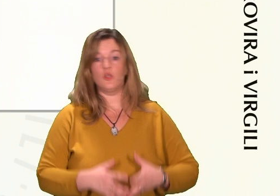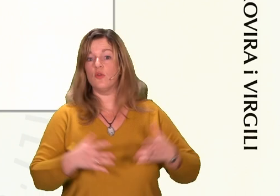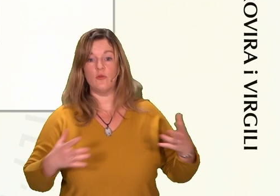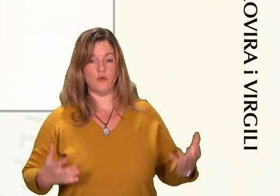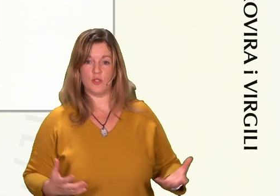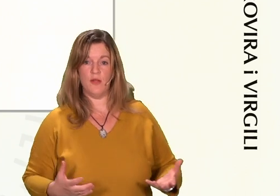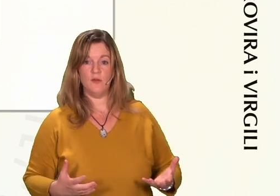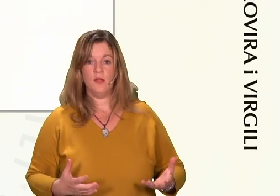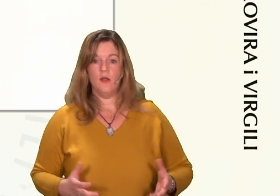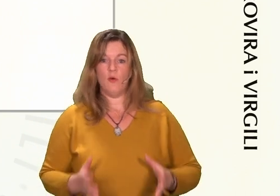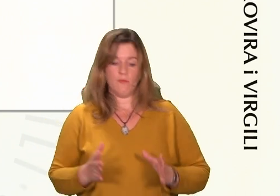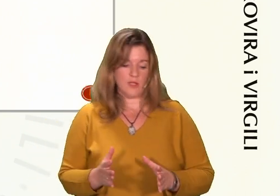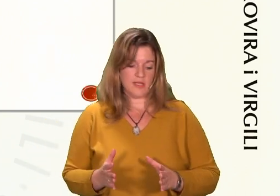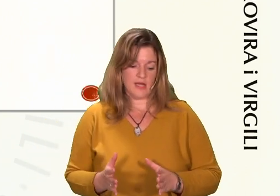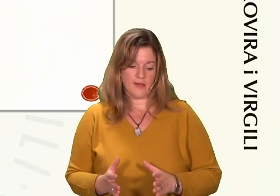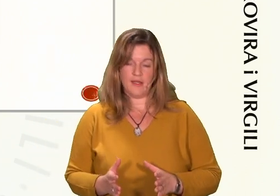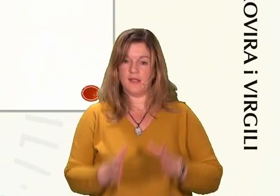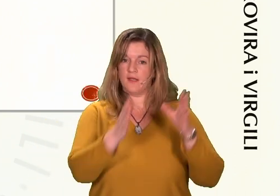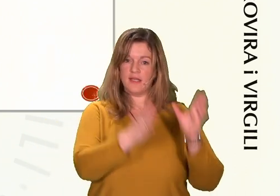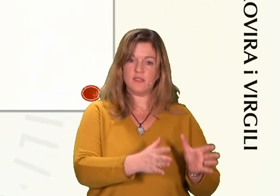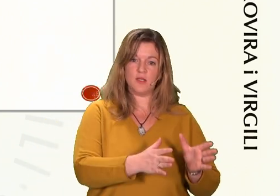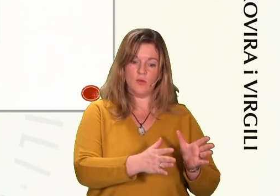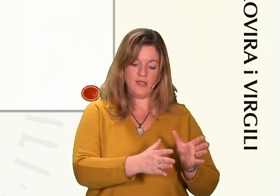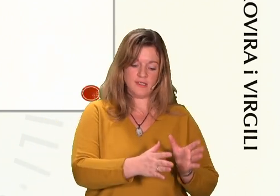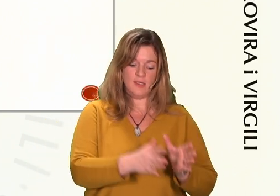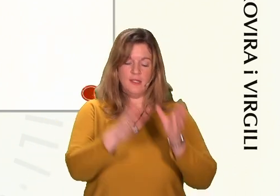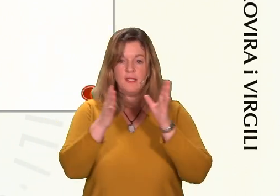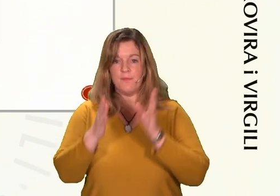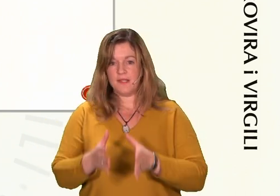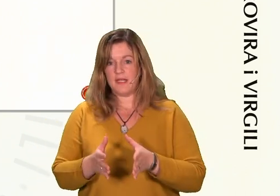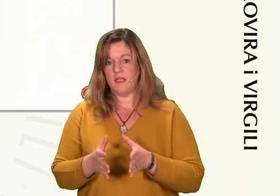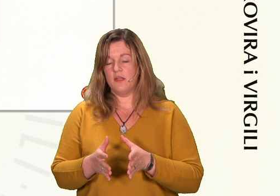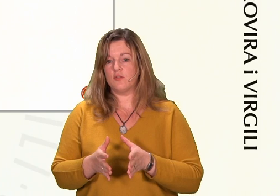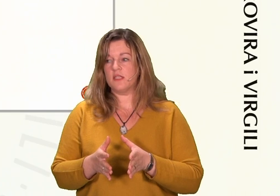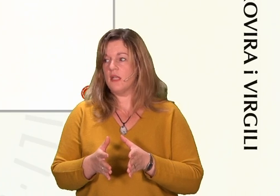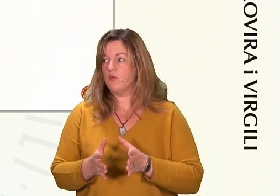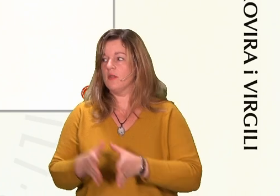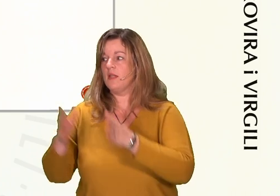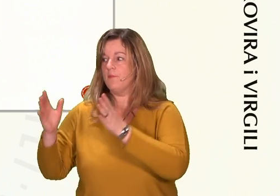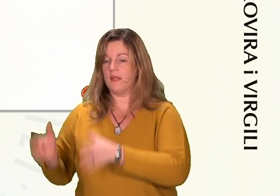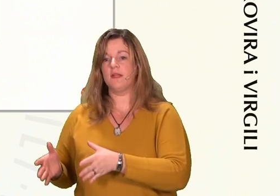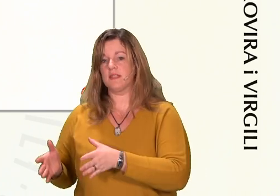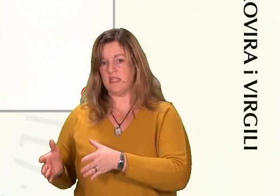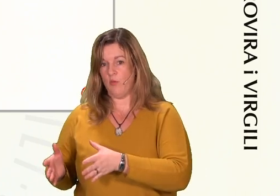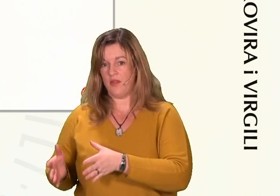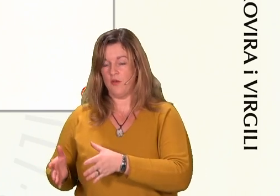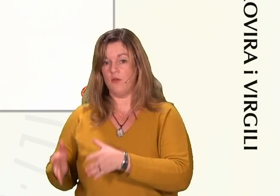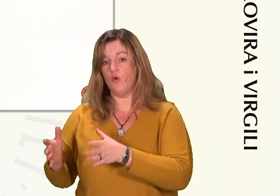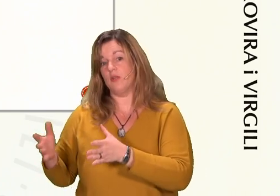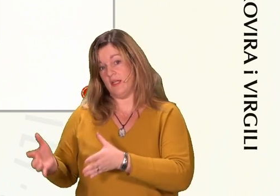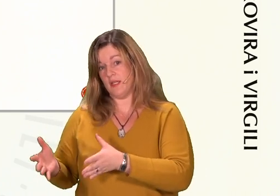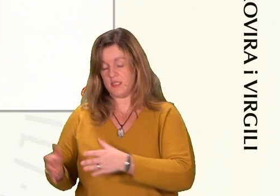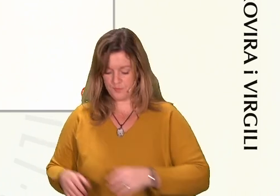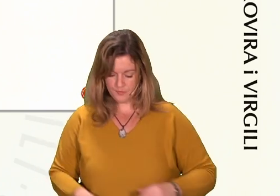de todo el posgrado lo vamos a basar en clases virtuales, prácticas en centros de salud y prácticas de simulación